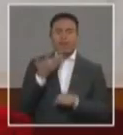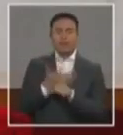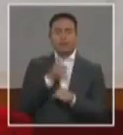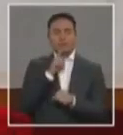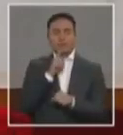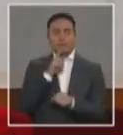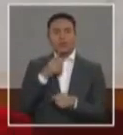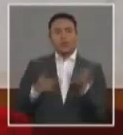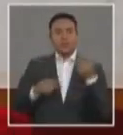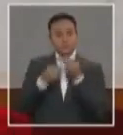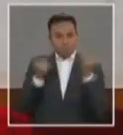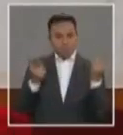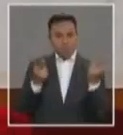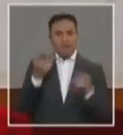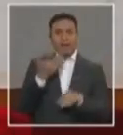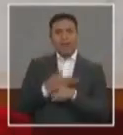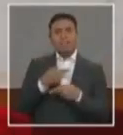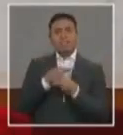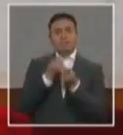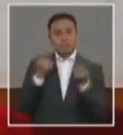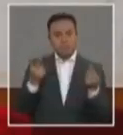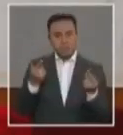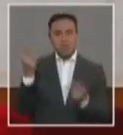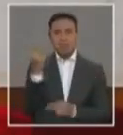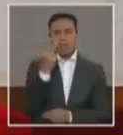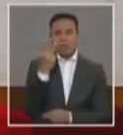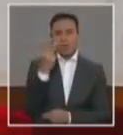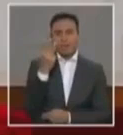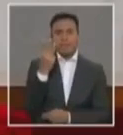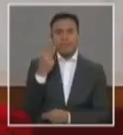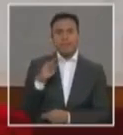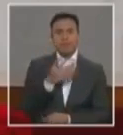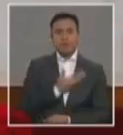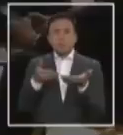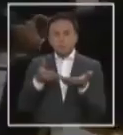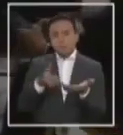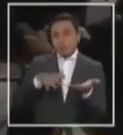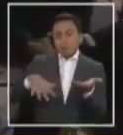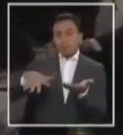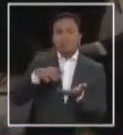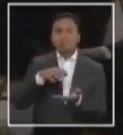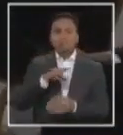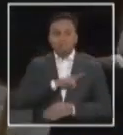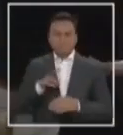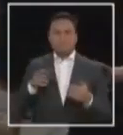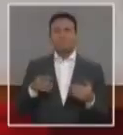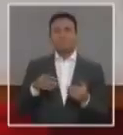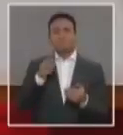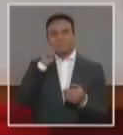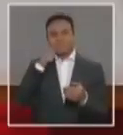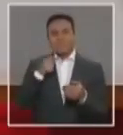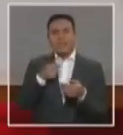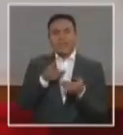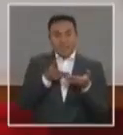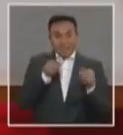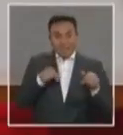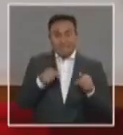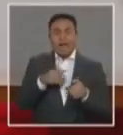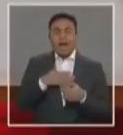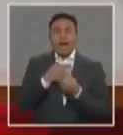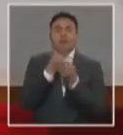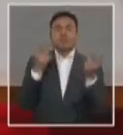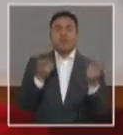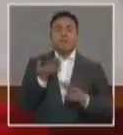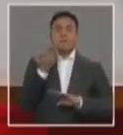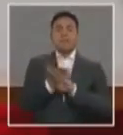ustedes me preguntaran entre entrar más tarde al trabajo dmir más temprano en la casa yo prefiero eh No dormir una hora más sino que prefiero levantarme y